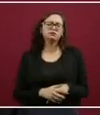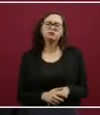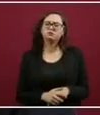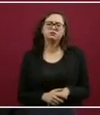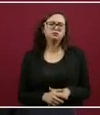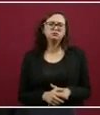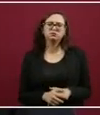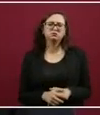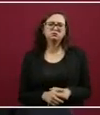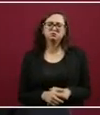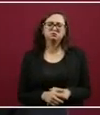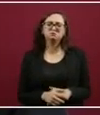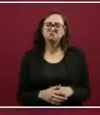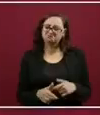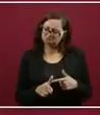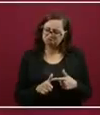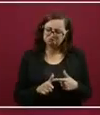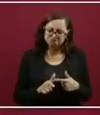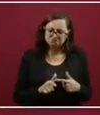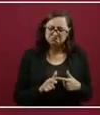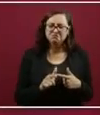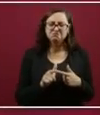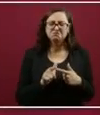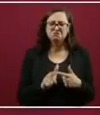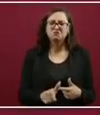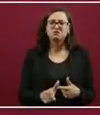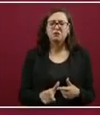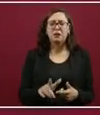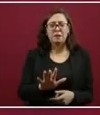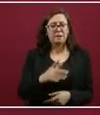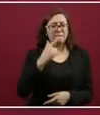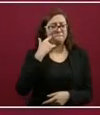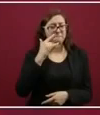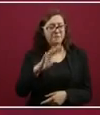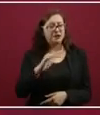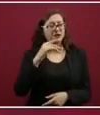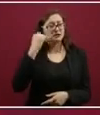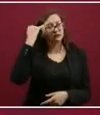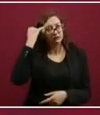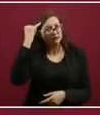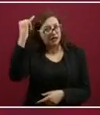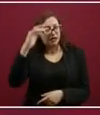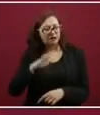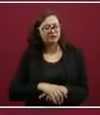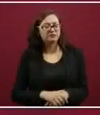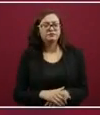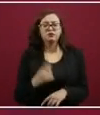Nada más para que se tenga una idea, el año pasado